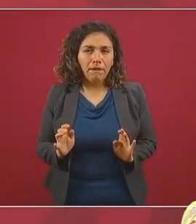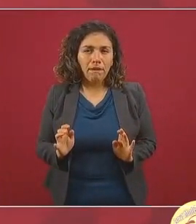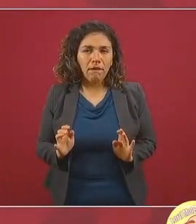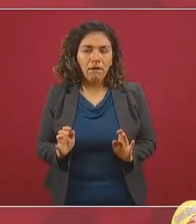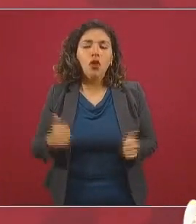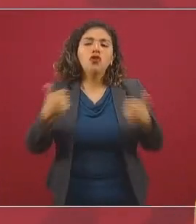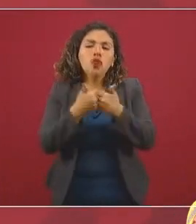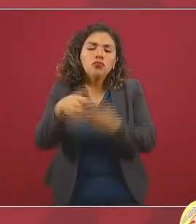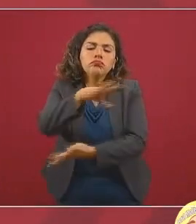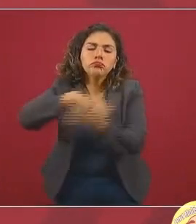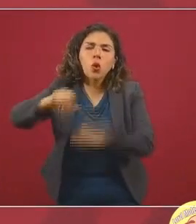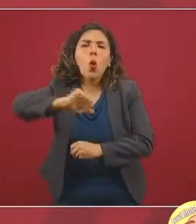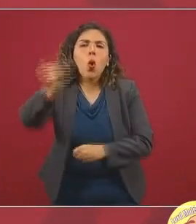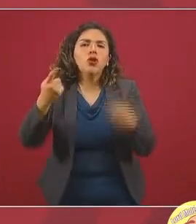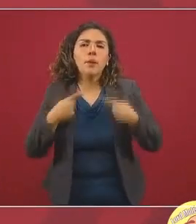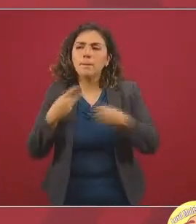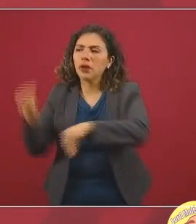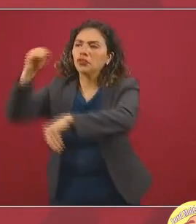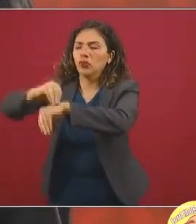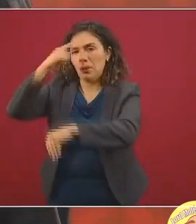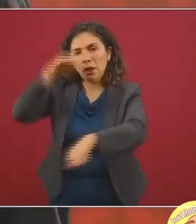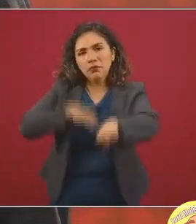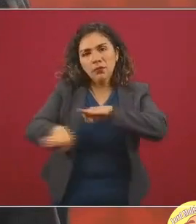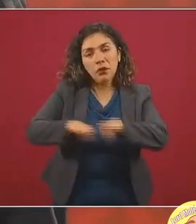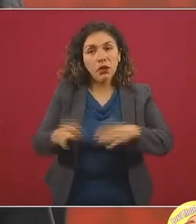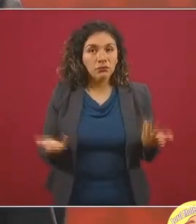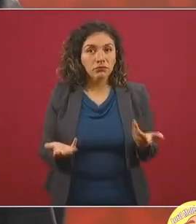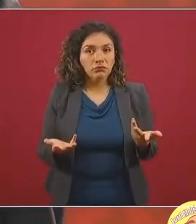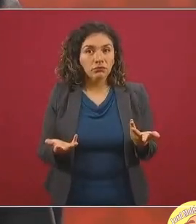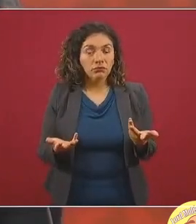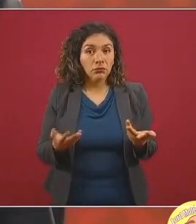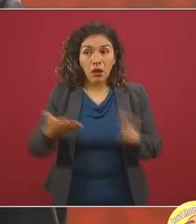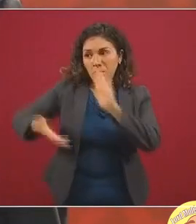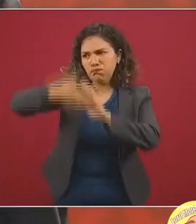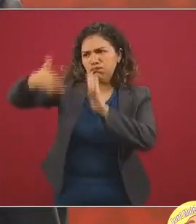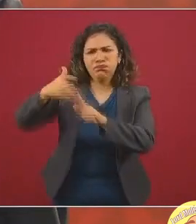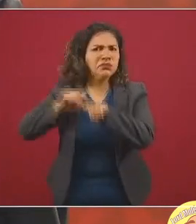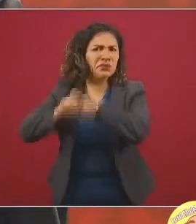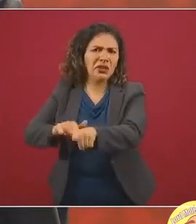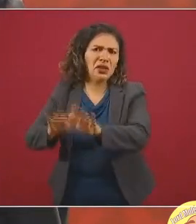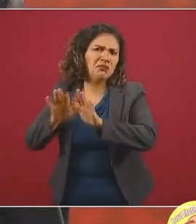lo sustituye otra persona y la obra no se detiene para nada.